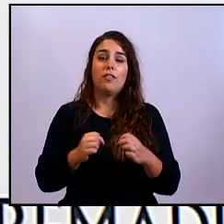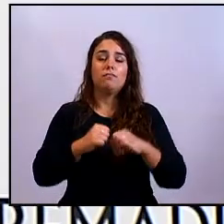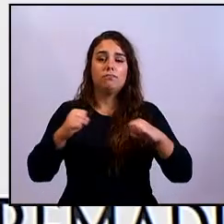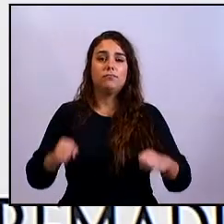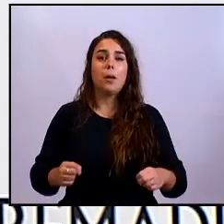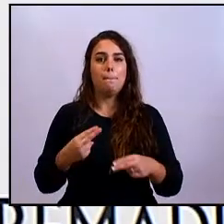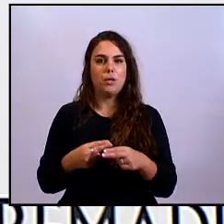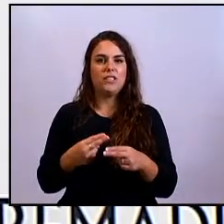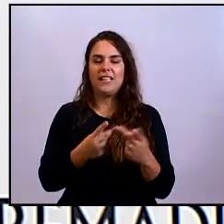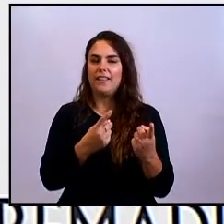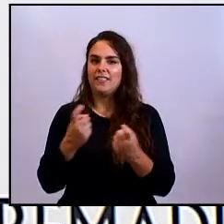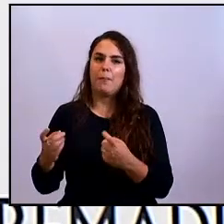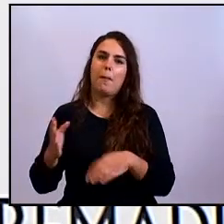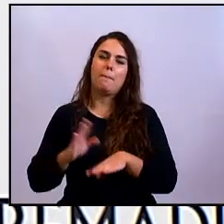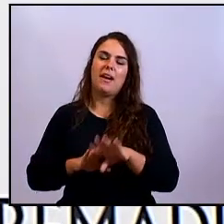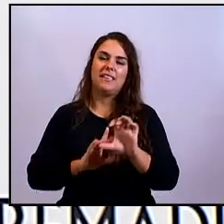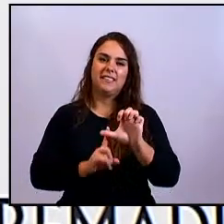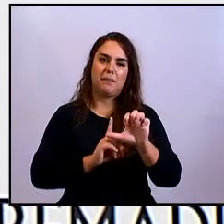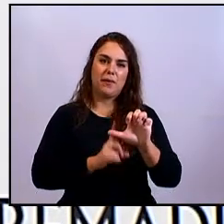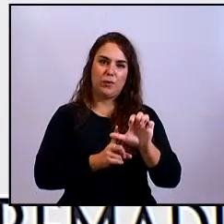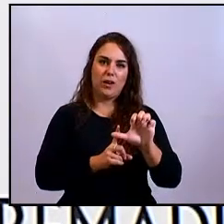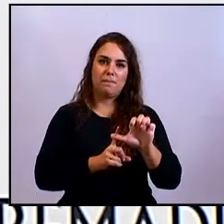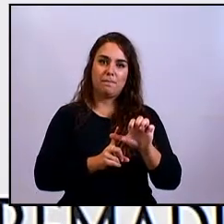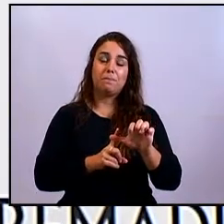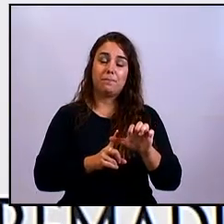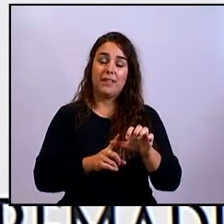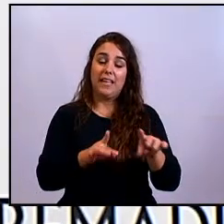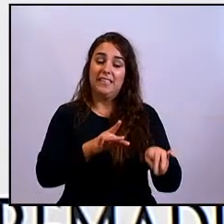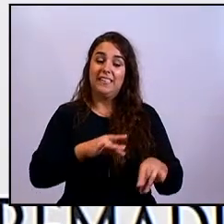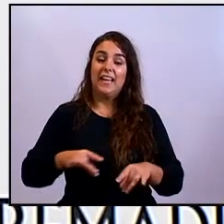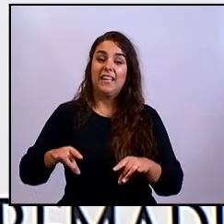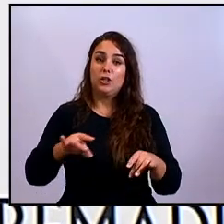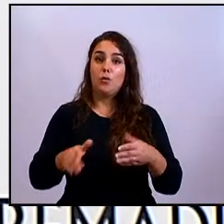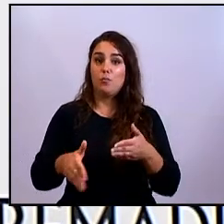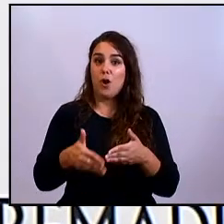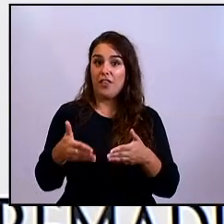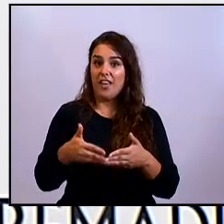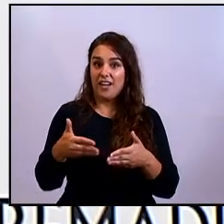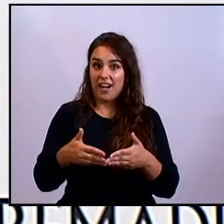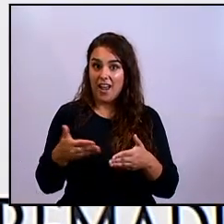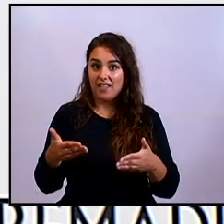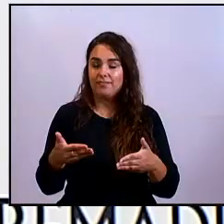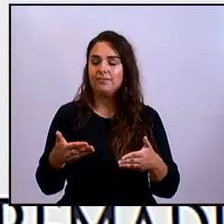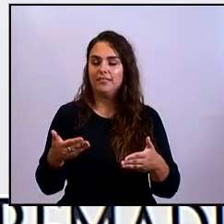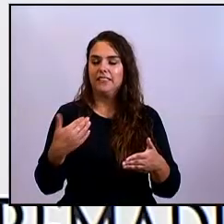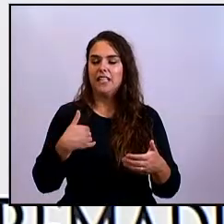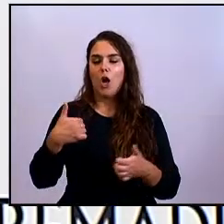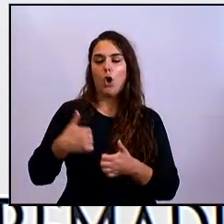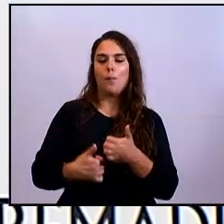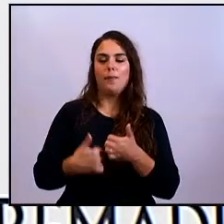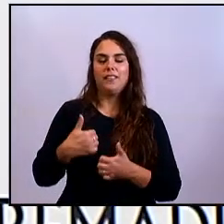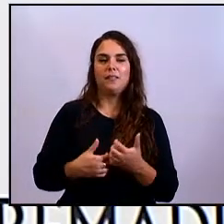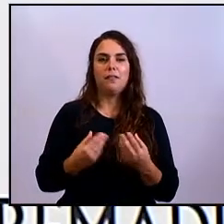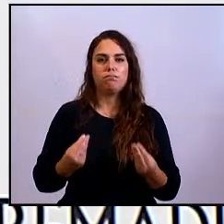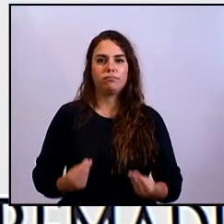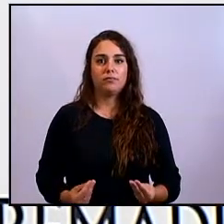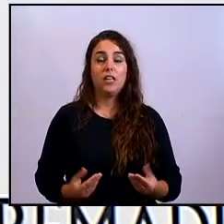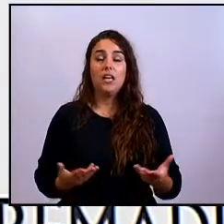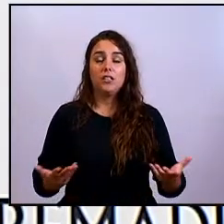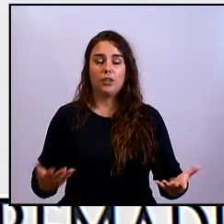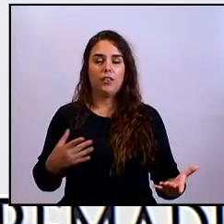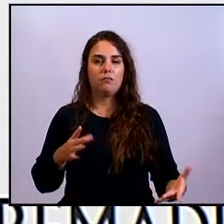políticas necesarias para que Extremadura siga siendo una región moderna, cada vez más competitiva y que